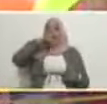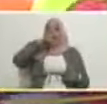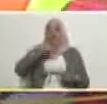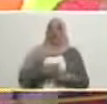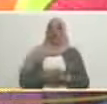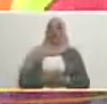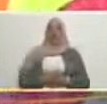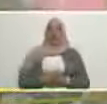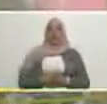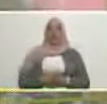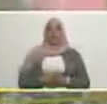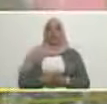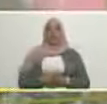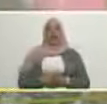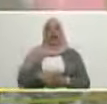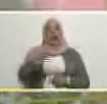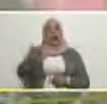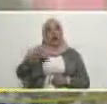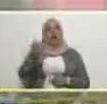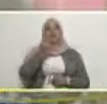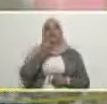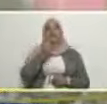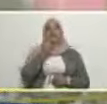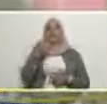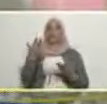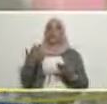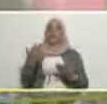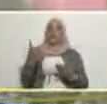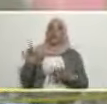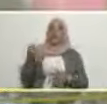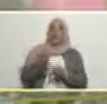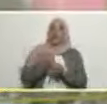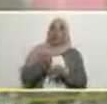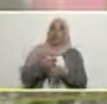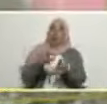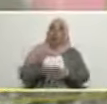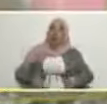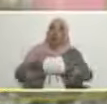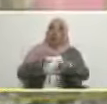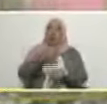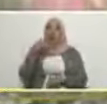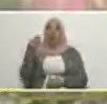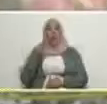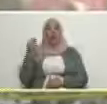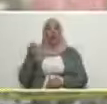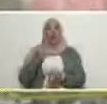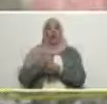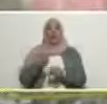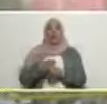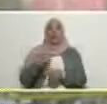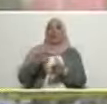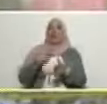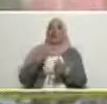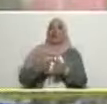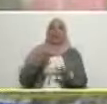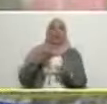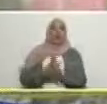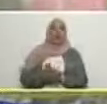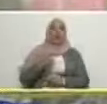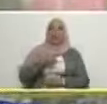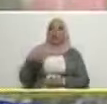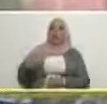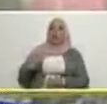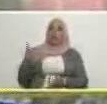Fíjense, un anuncio importante. Esta es la primera zona juventud. Aquí hay que establecer entonces los espacios para